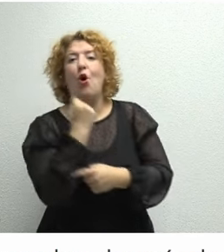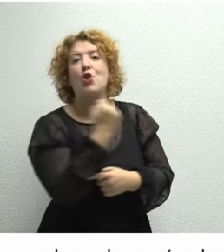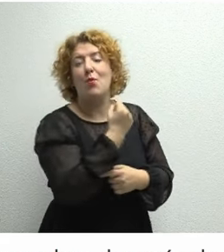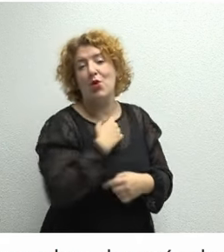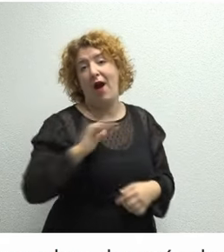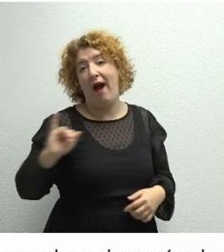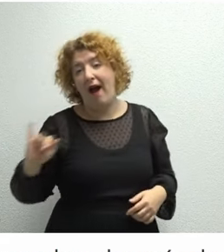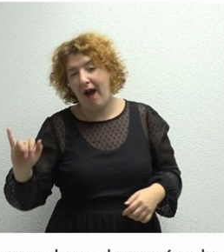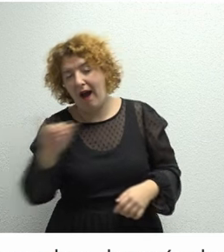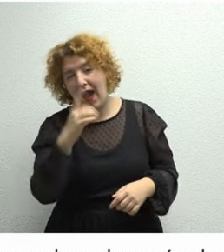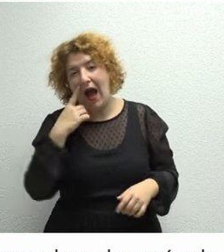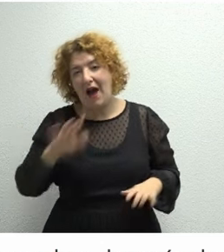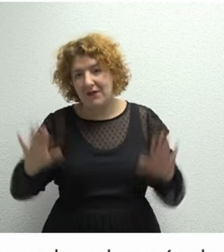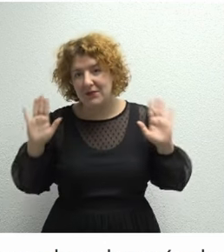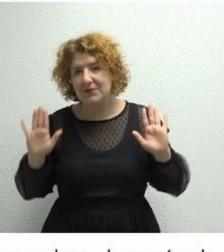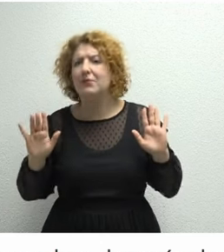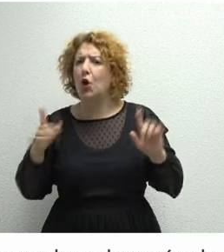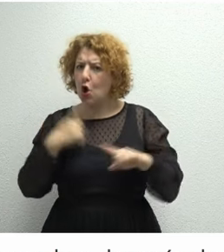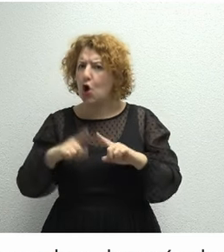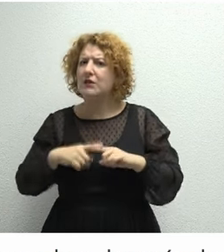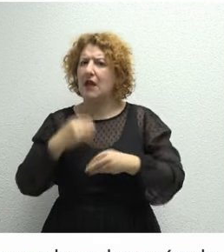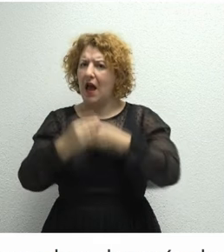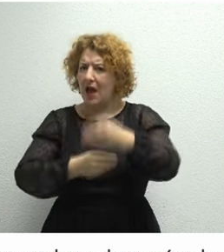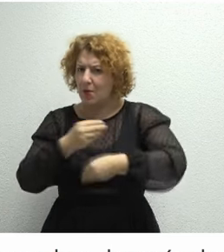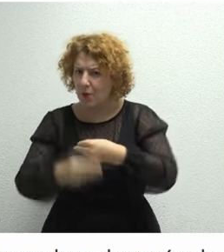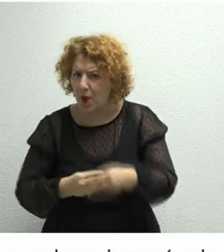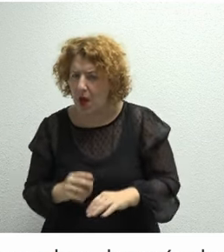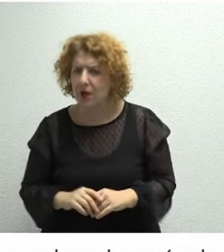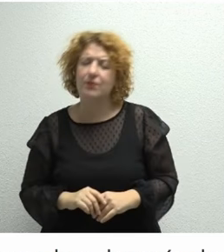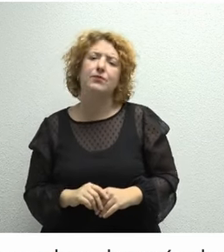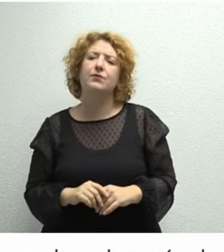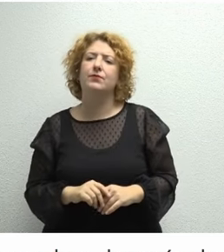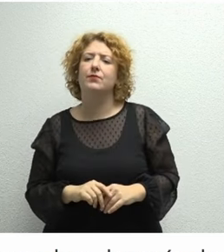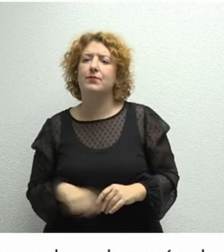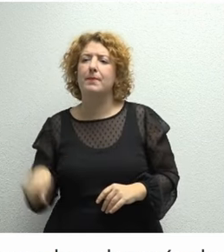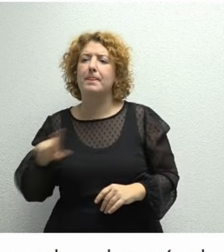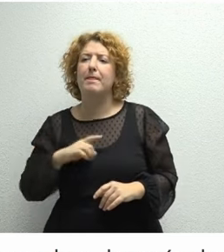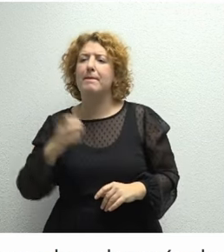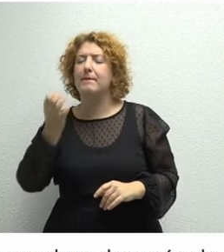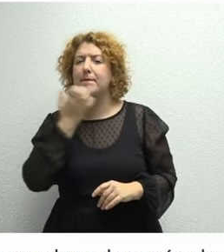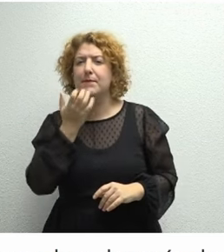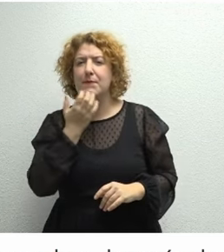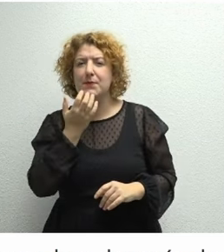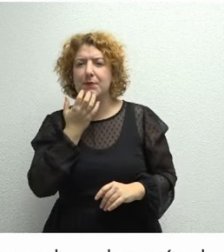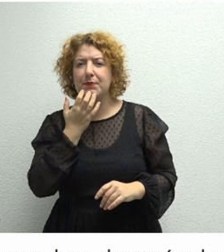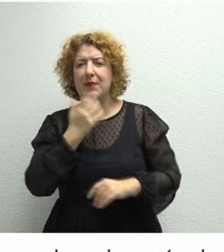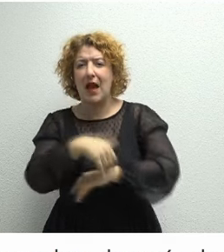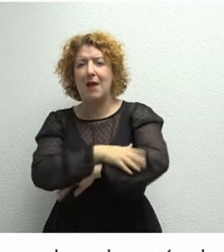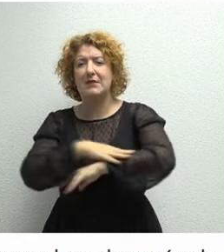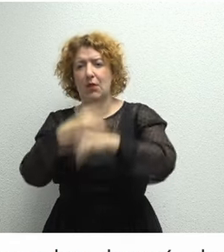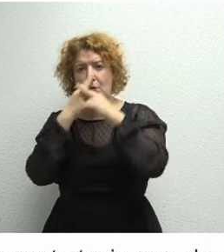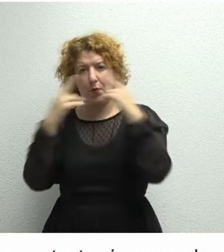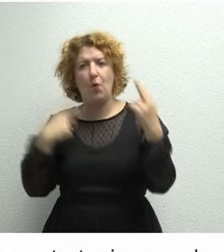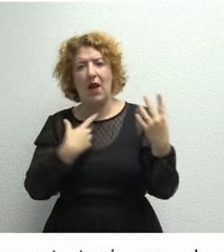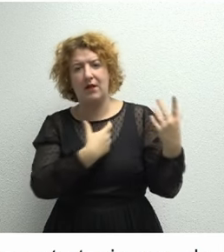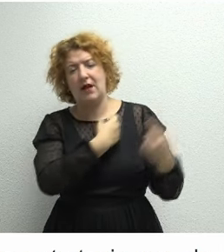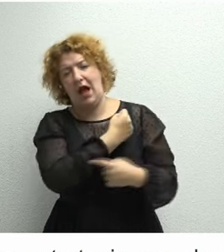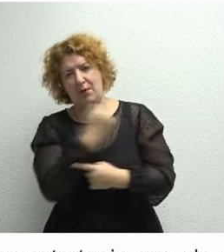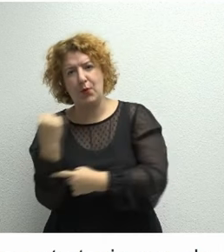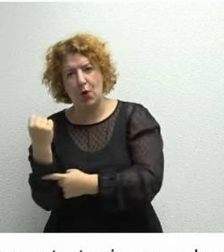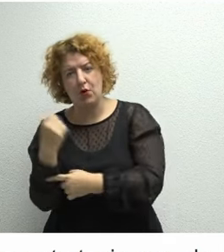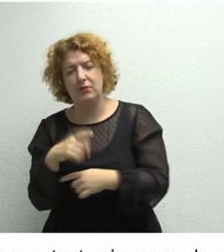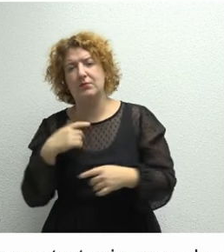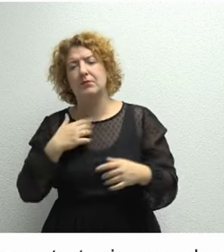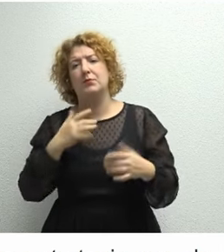de hoy sí que se han hecho algunas acciones tenemos el acompañamiento de del administración pública con con el